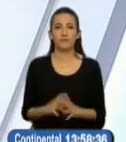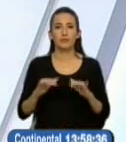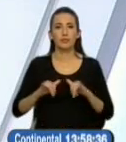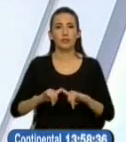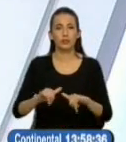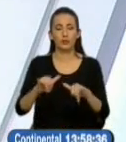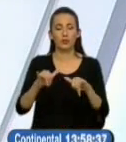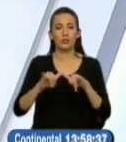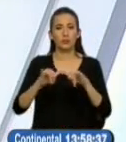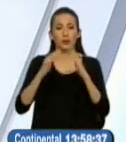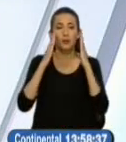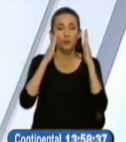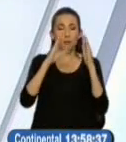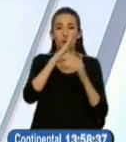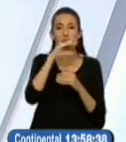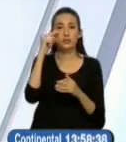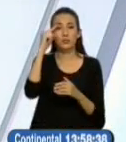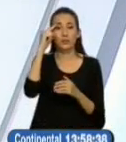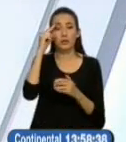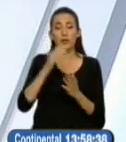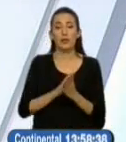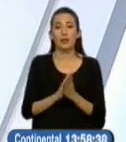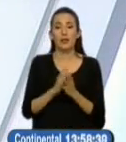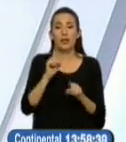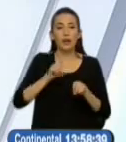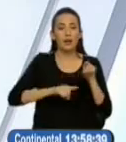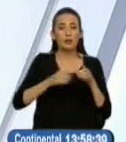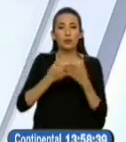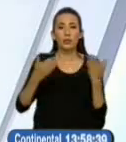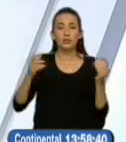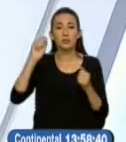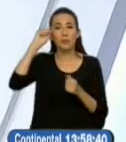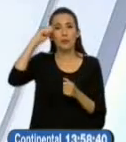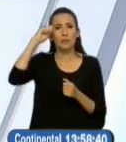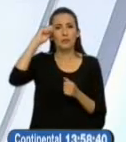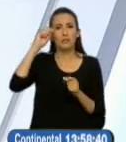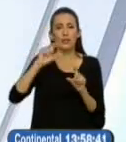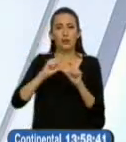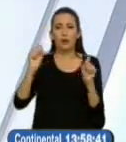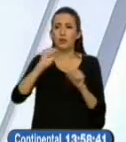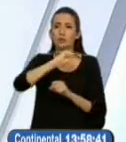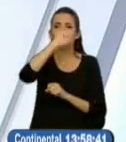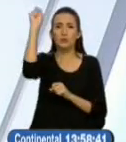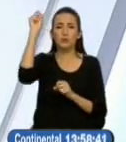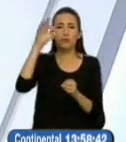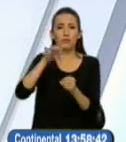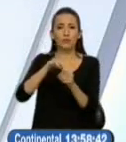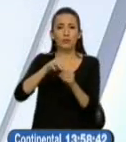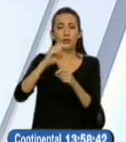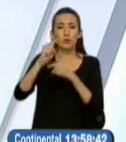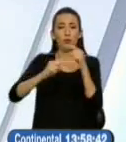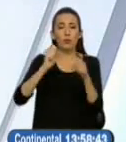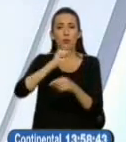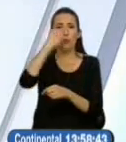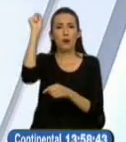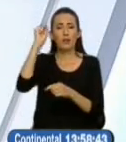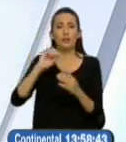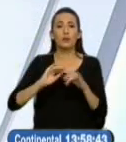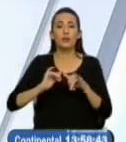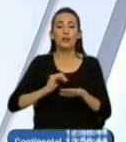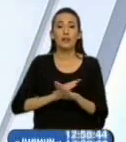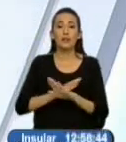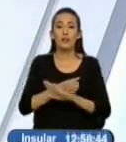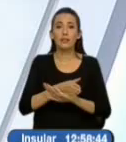Continuamos con la serie sobre el primer mandatario Rafael Correa. Hoy vamos a recordar sus triunfos electorales y cómo estos dieron paso a la